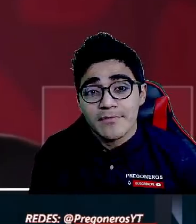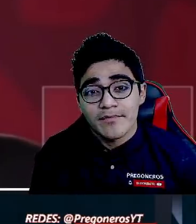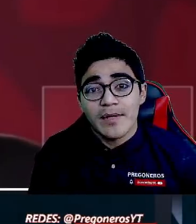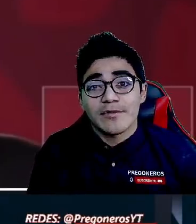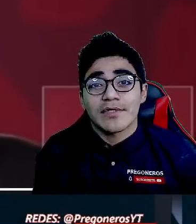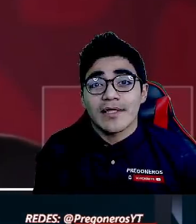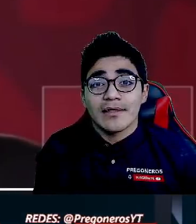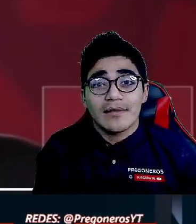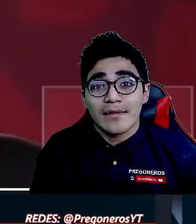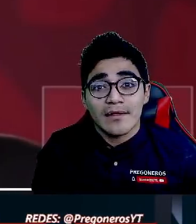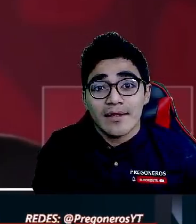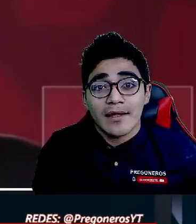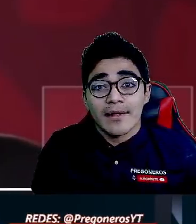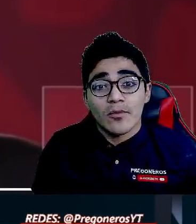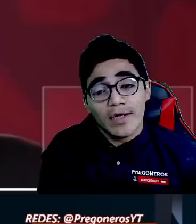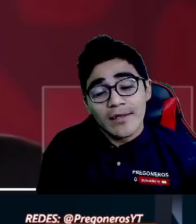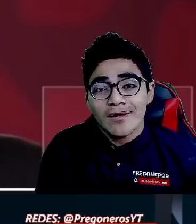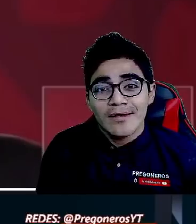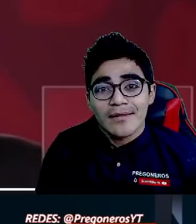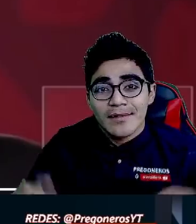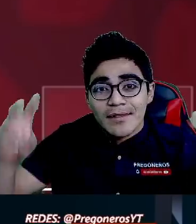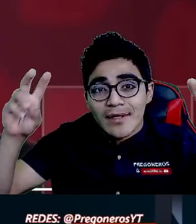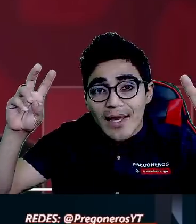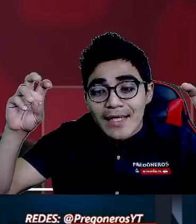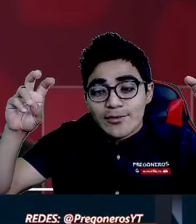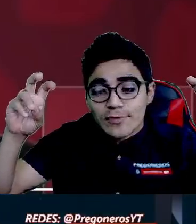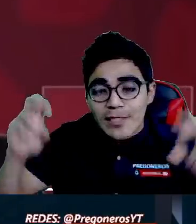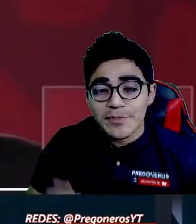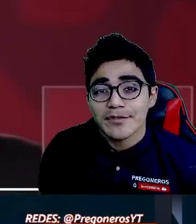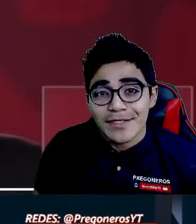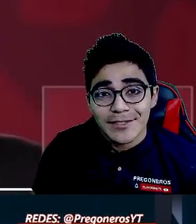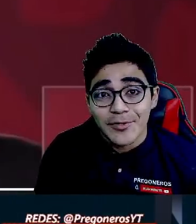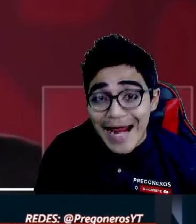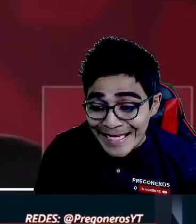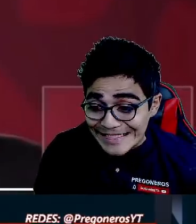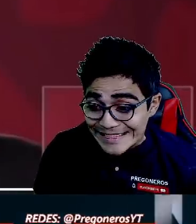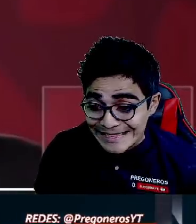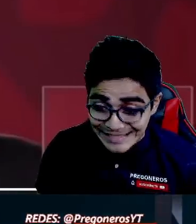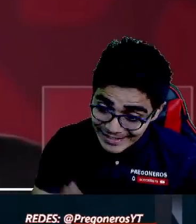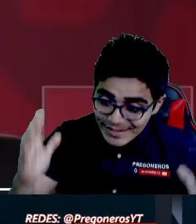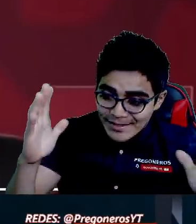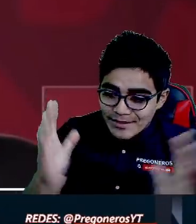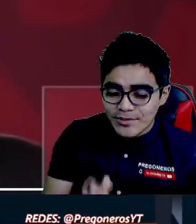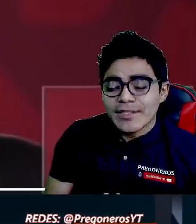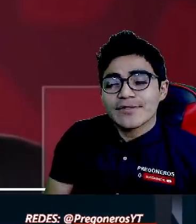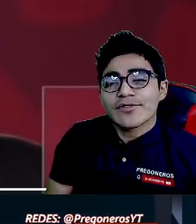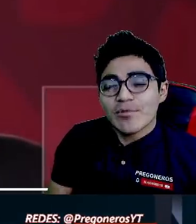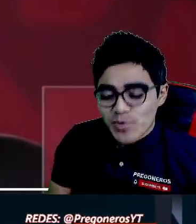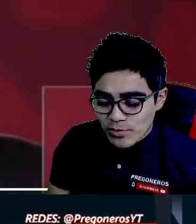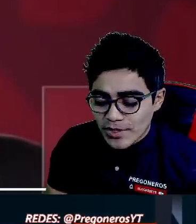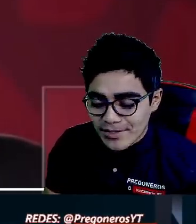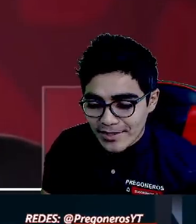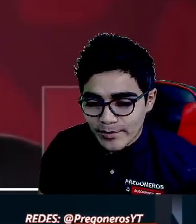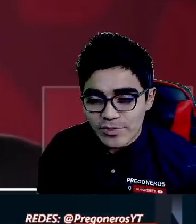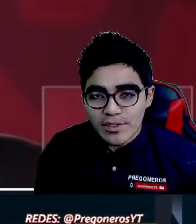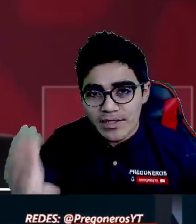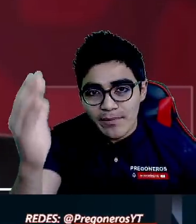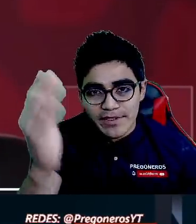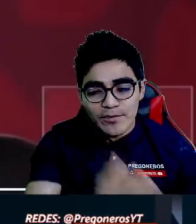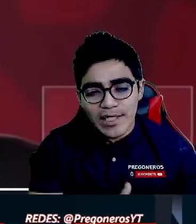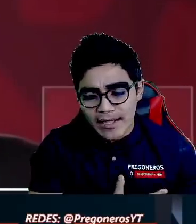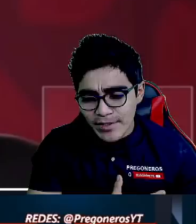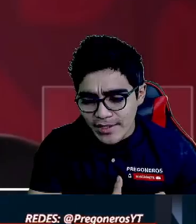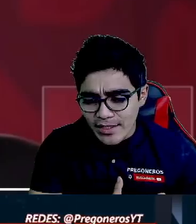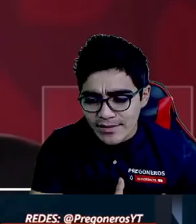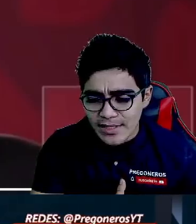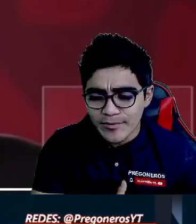ello, vemos que tienen que recurrir a estos árbitros electorales. Señores, nos estamos viendo en una siguiente emisión. Que sigan